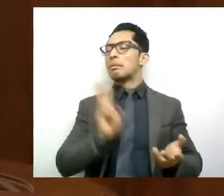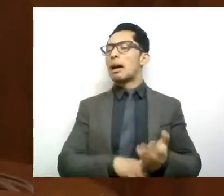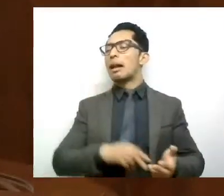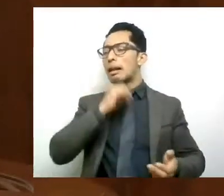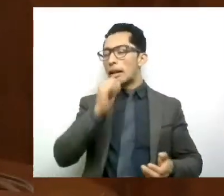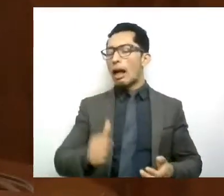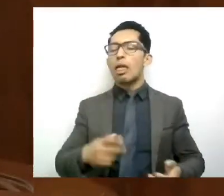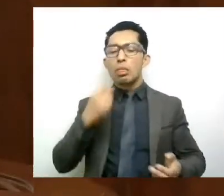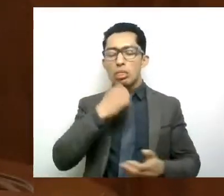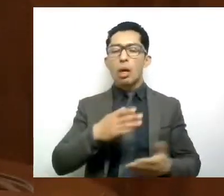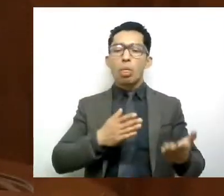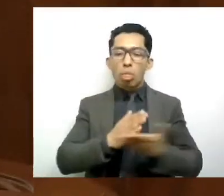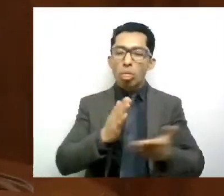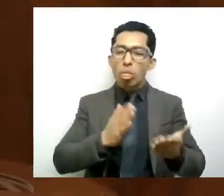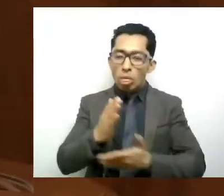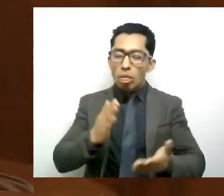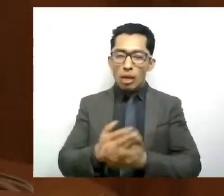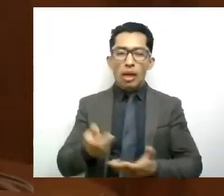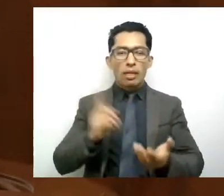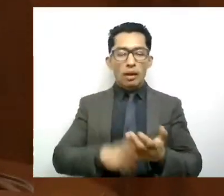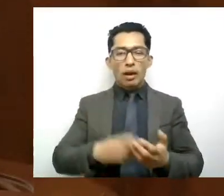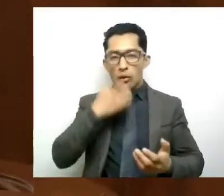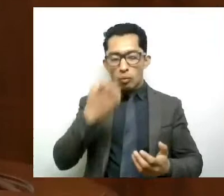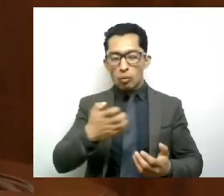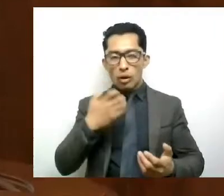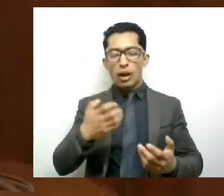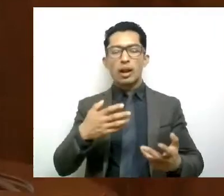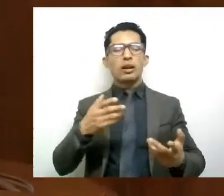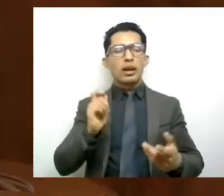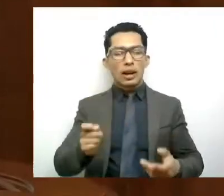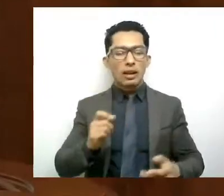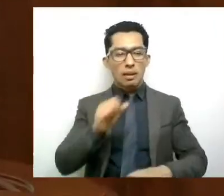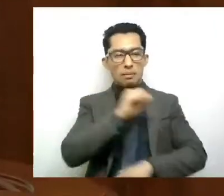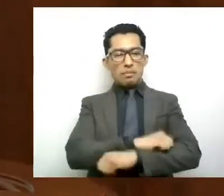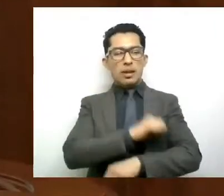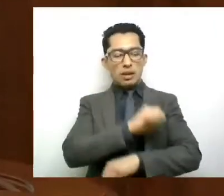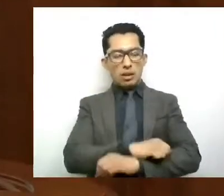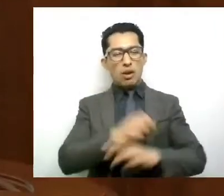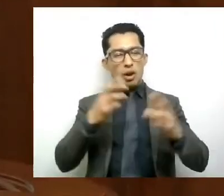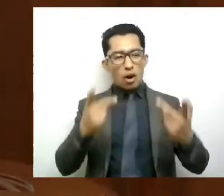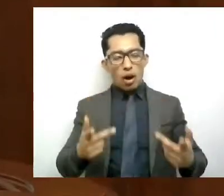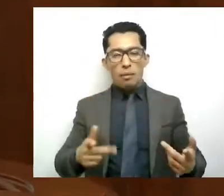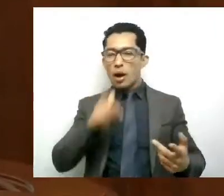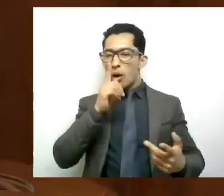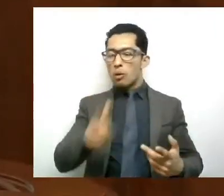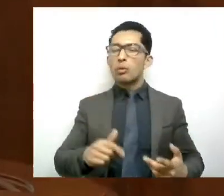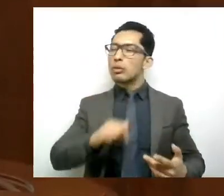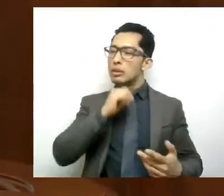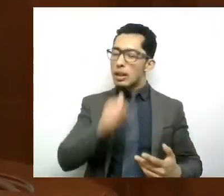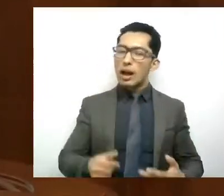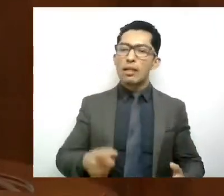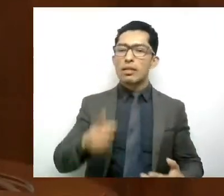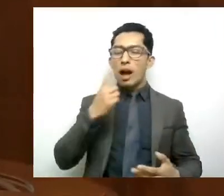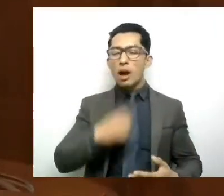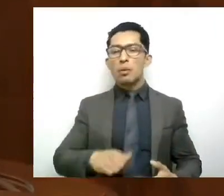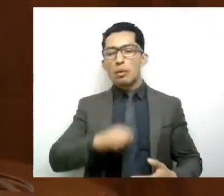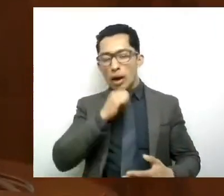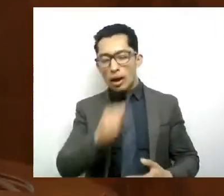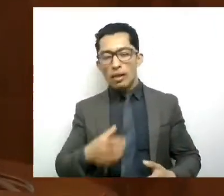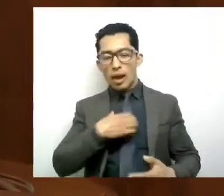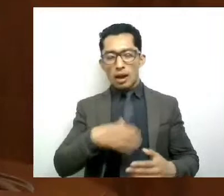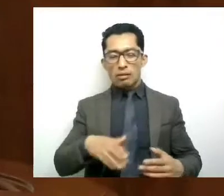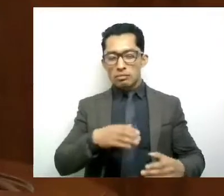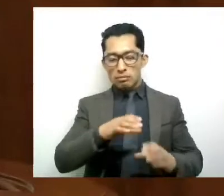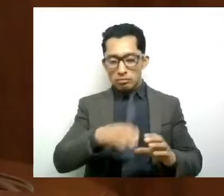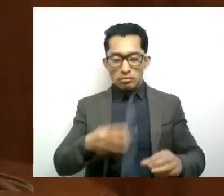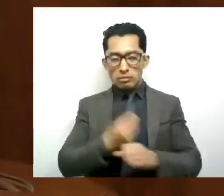a los centros escolares. Escuelas con los vidrios rotos, sin conexión de luz, sin agua, sin tubería de drenaje,